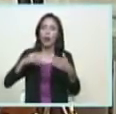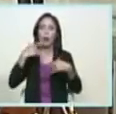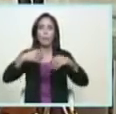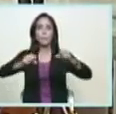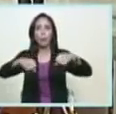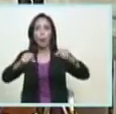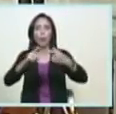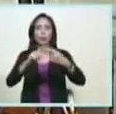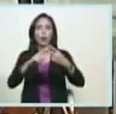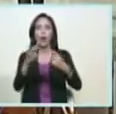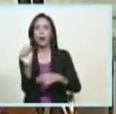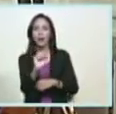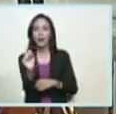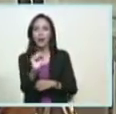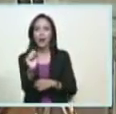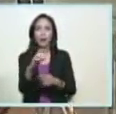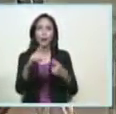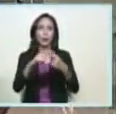moto el carrito